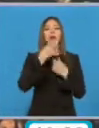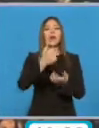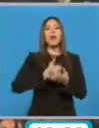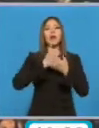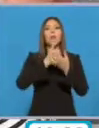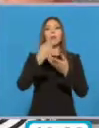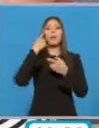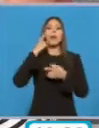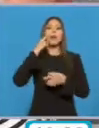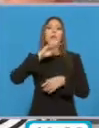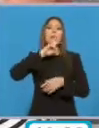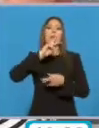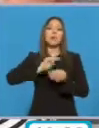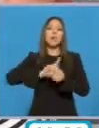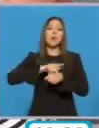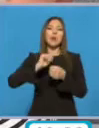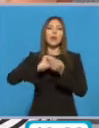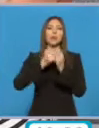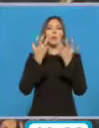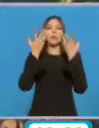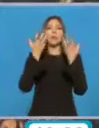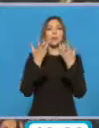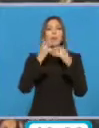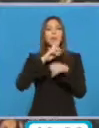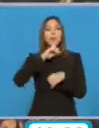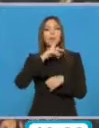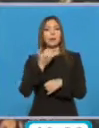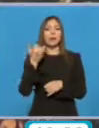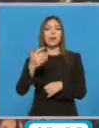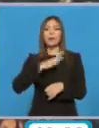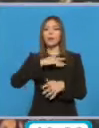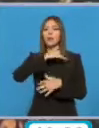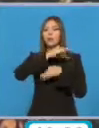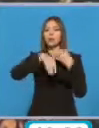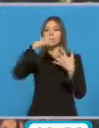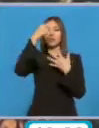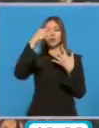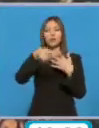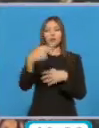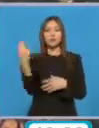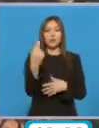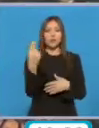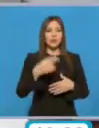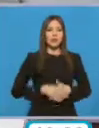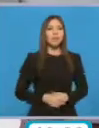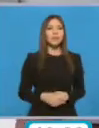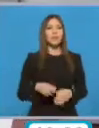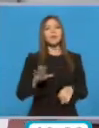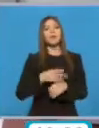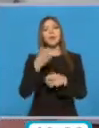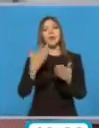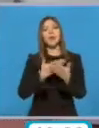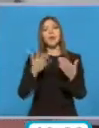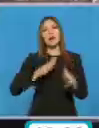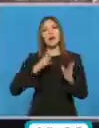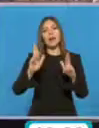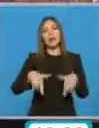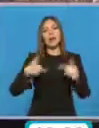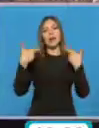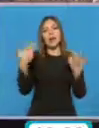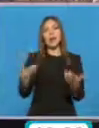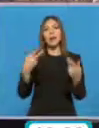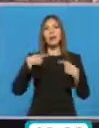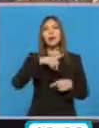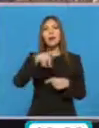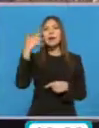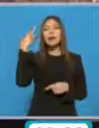a regenerar, te está hidratando y te cumple todas las funciones. Por eso nos traes regalitos, ¿verdad, Loisa? Porque ya la gente Exacto. escuchó